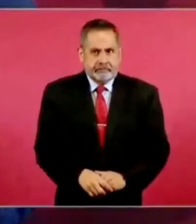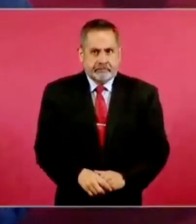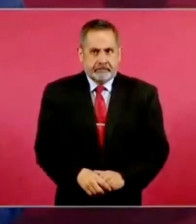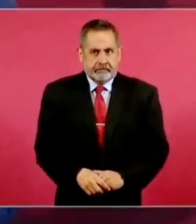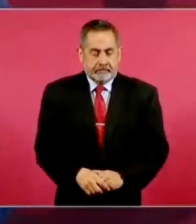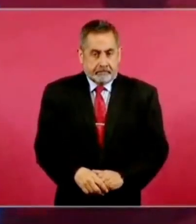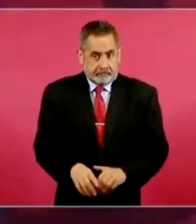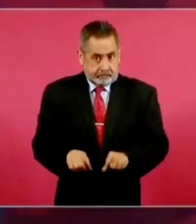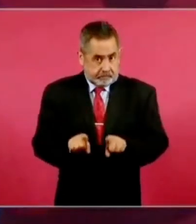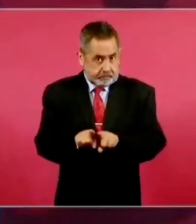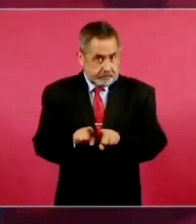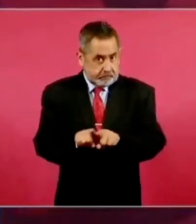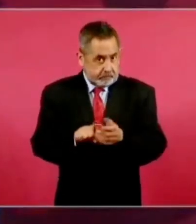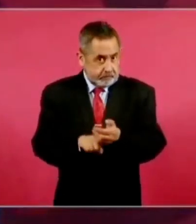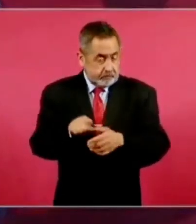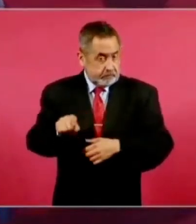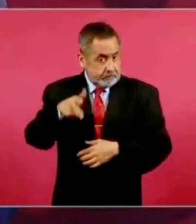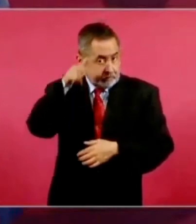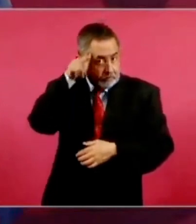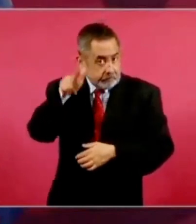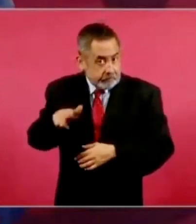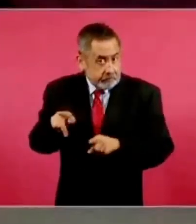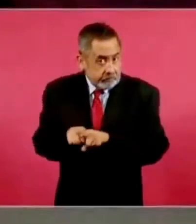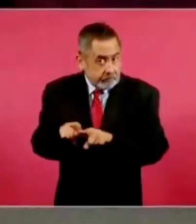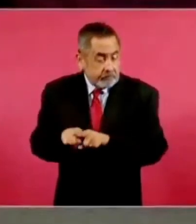Al mismo tiempo, Hidalgo era un hombre